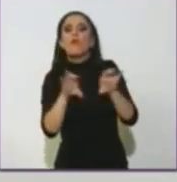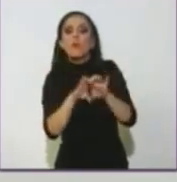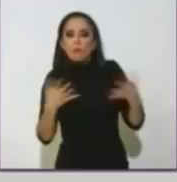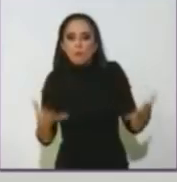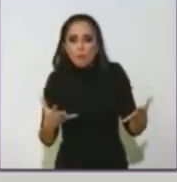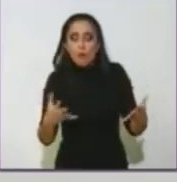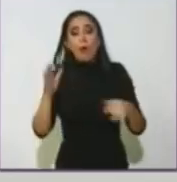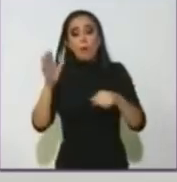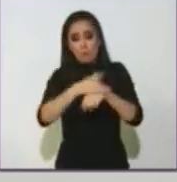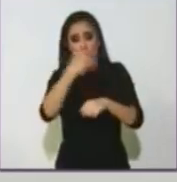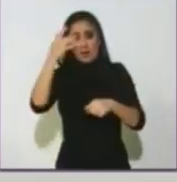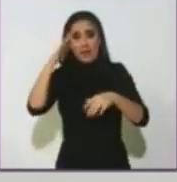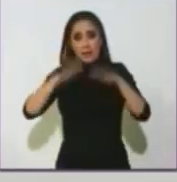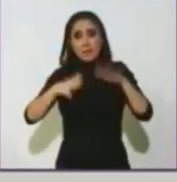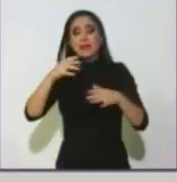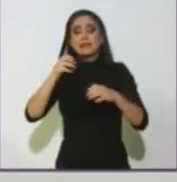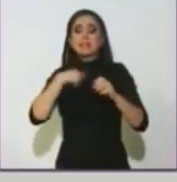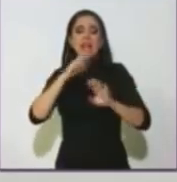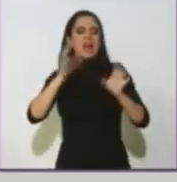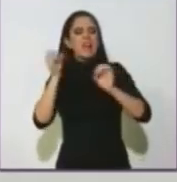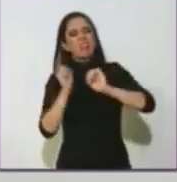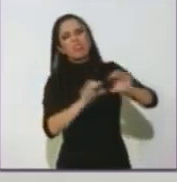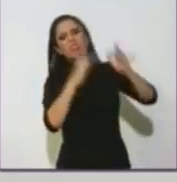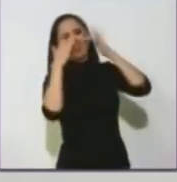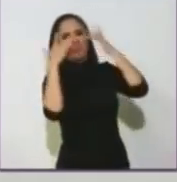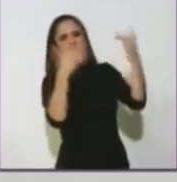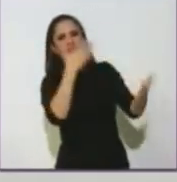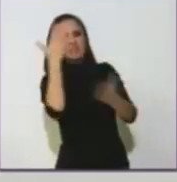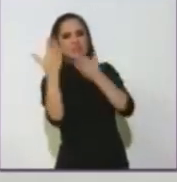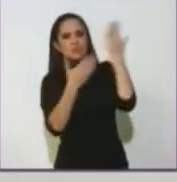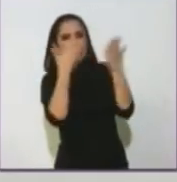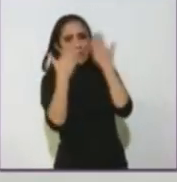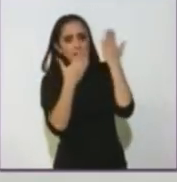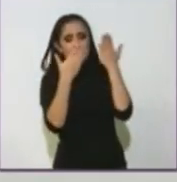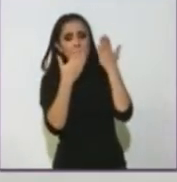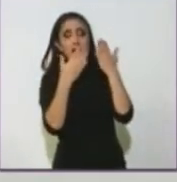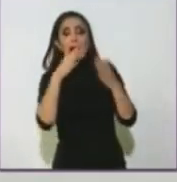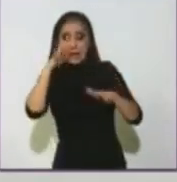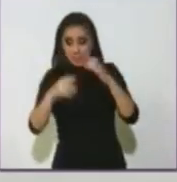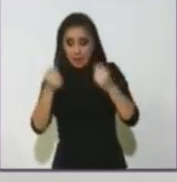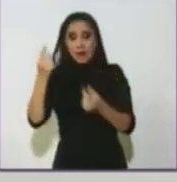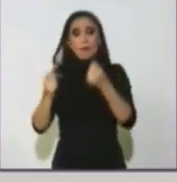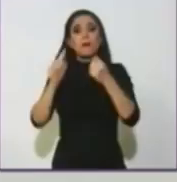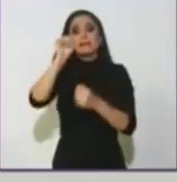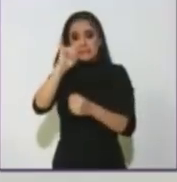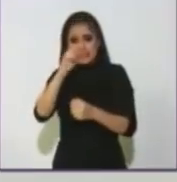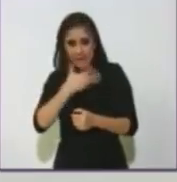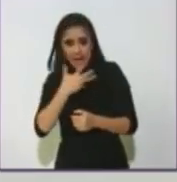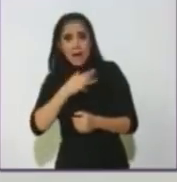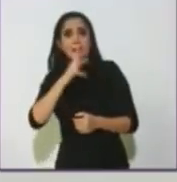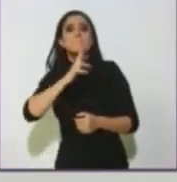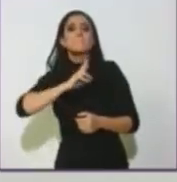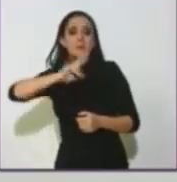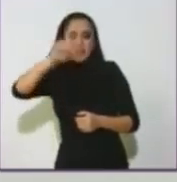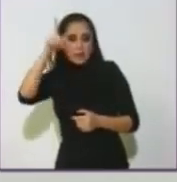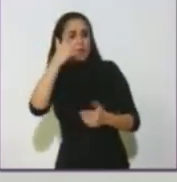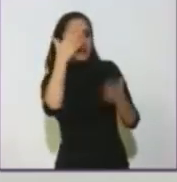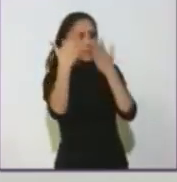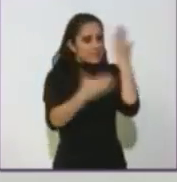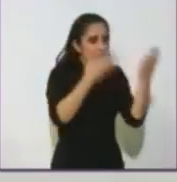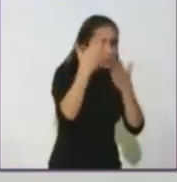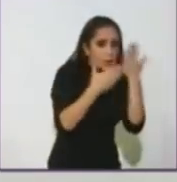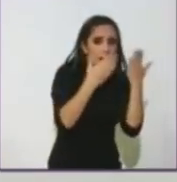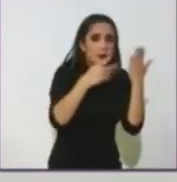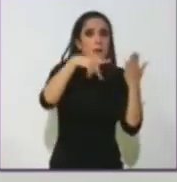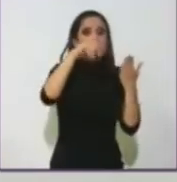estudiar es una paradoja pero les puede ir mejor que estudiando en función de si se ligan a todos estos elementos de delito